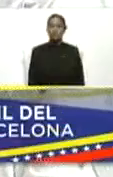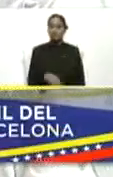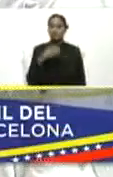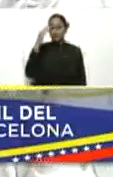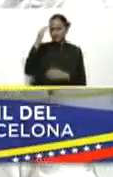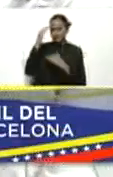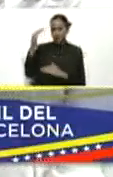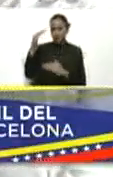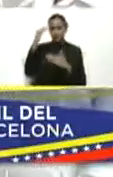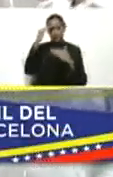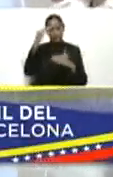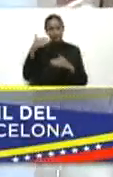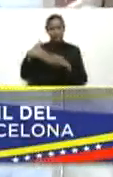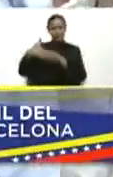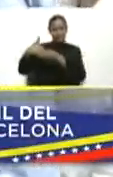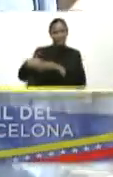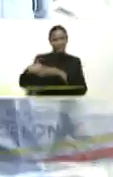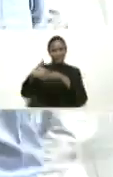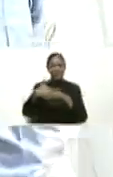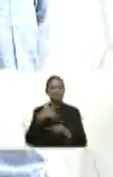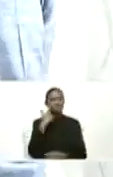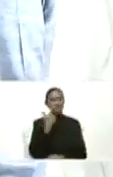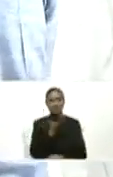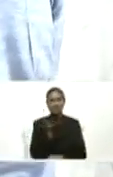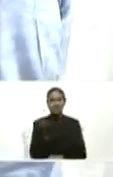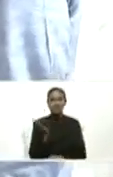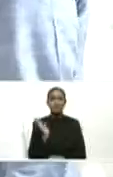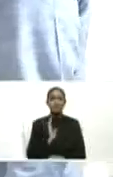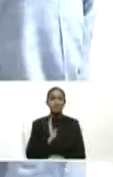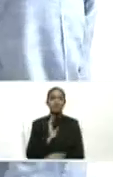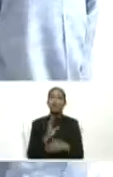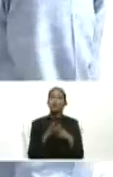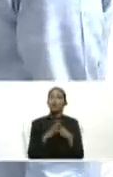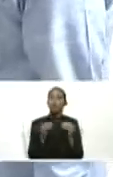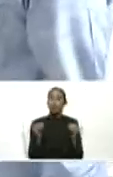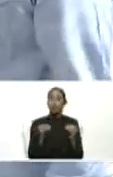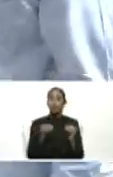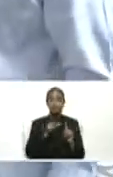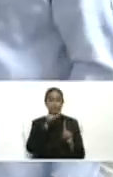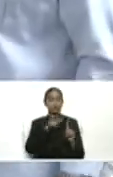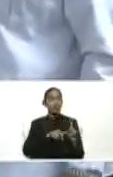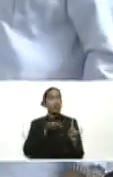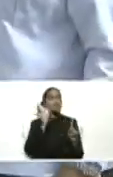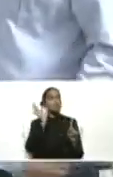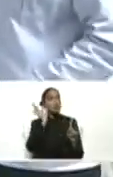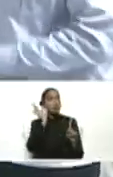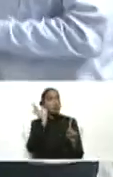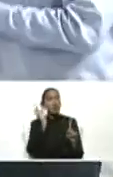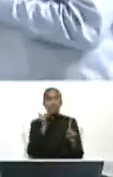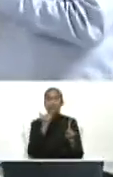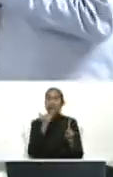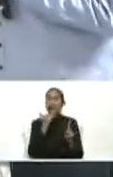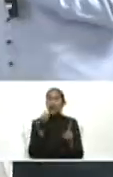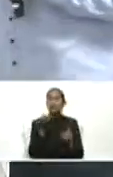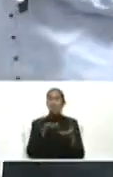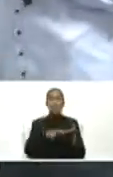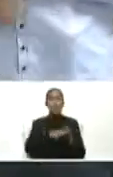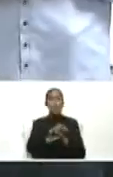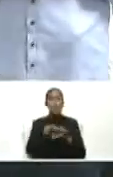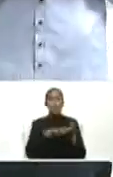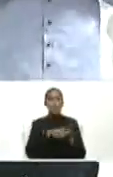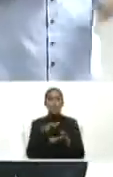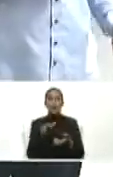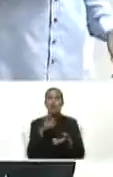¿Sí? Entonces, todas estas pacientes son pacientes, las pacientes que van a ir aquí son pacientes que tienen alguna complicación, como por ejemplo trastornos